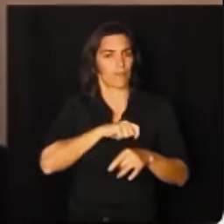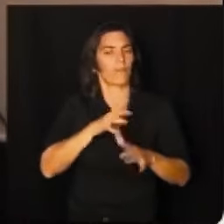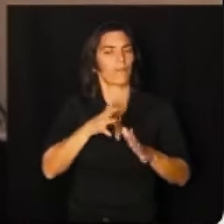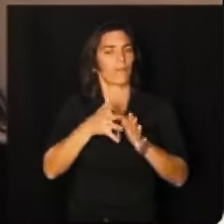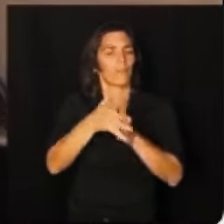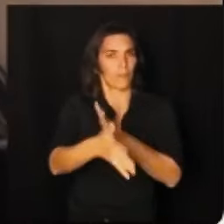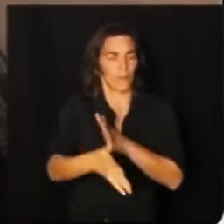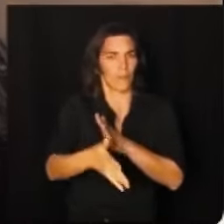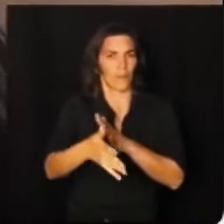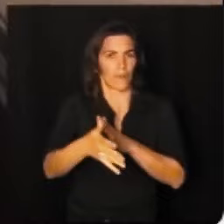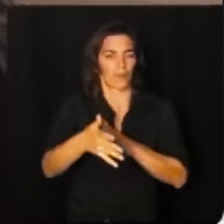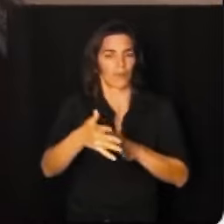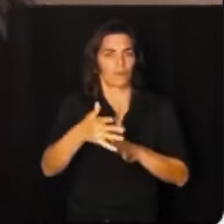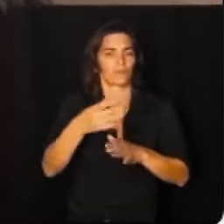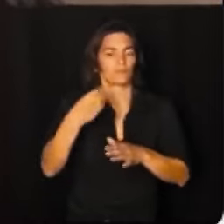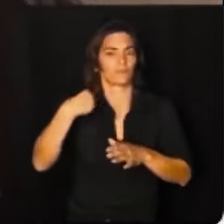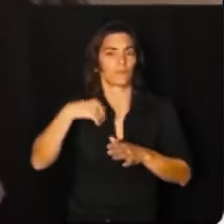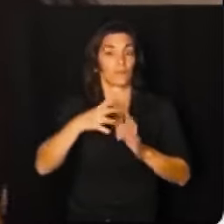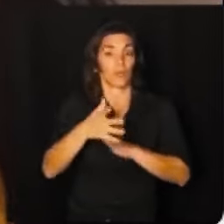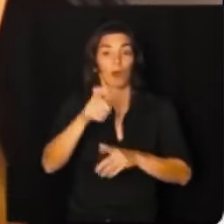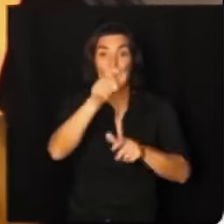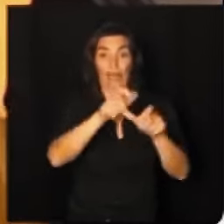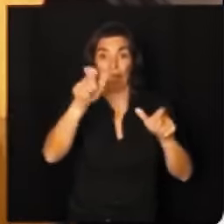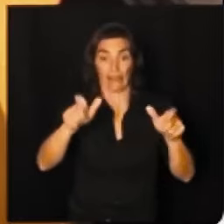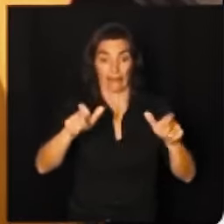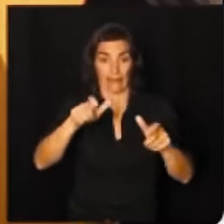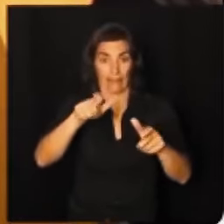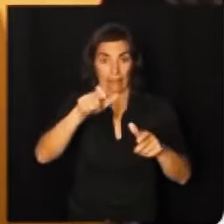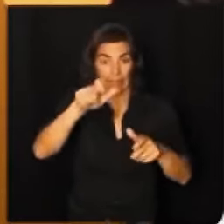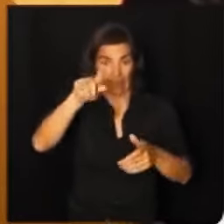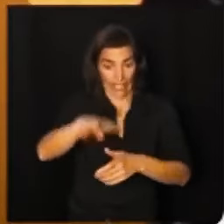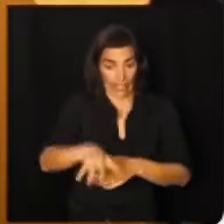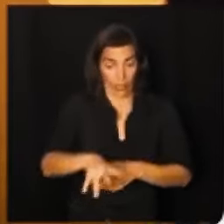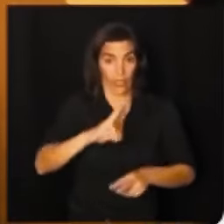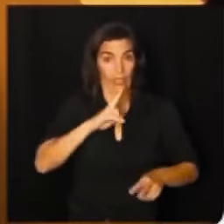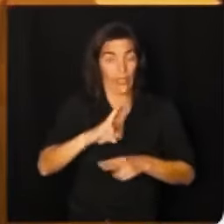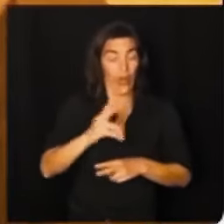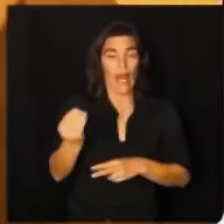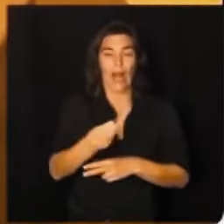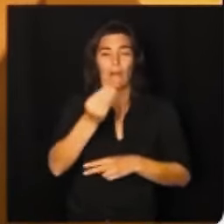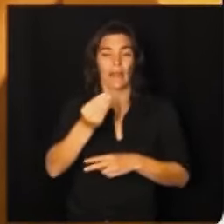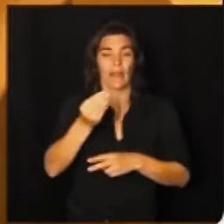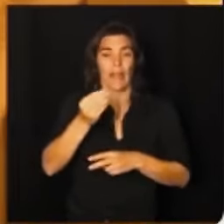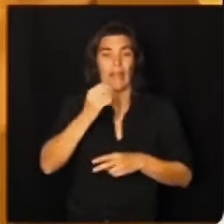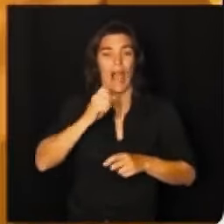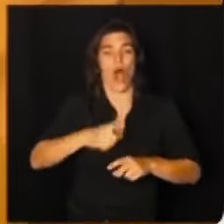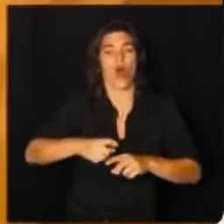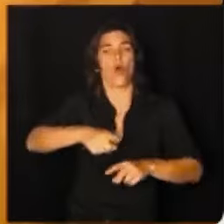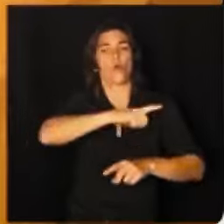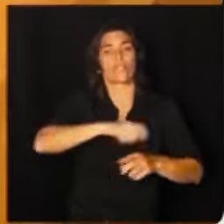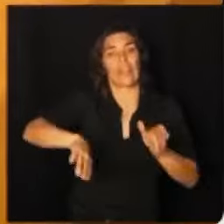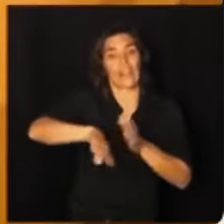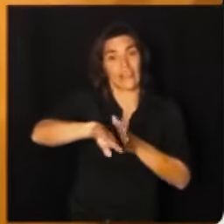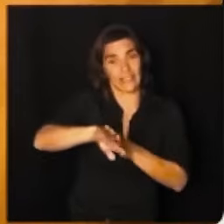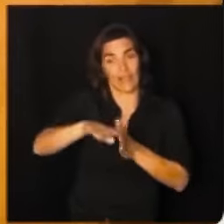le digo a los catalanes y catalanas que la mejor manera de frenar a la ultraderecha, la